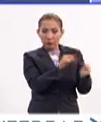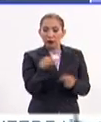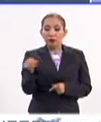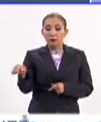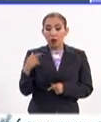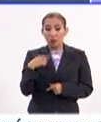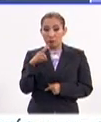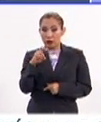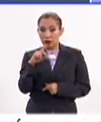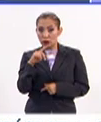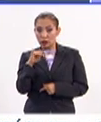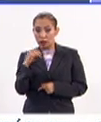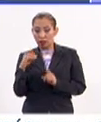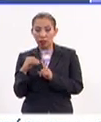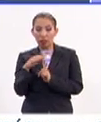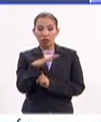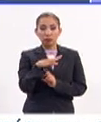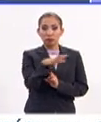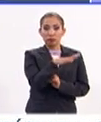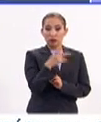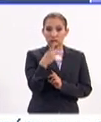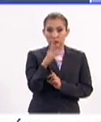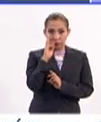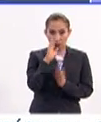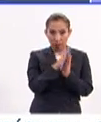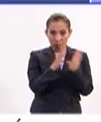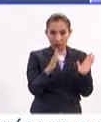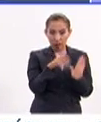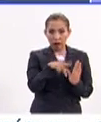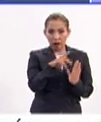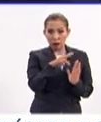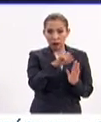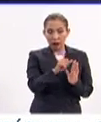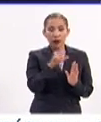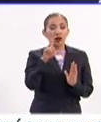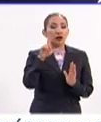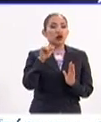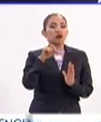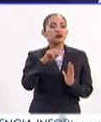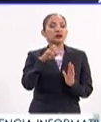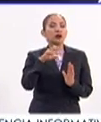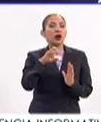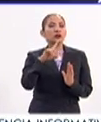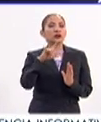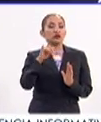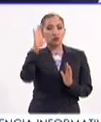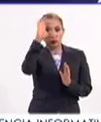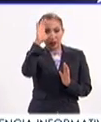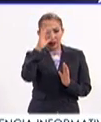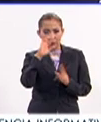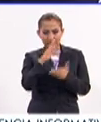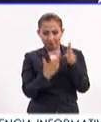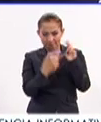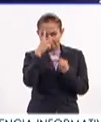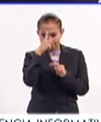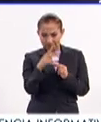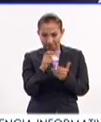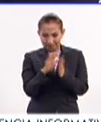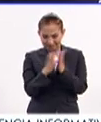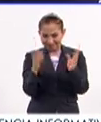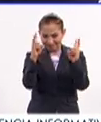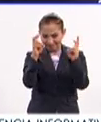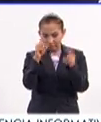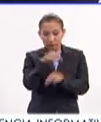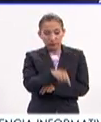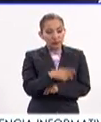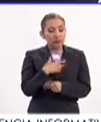supuesto, Vasconcelos influye mucho, y eso lo muestra el libro de Krause, de los caudillos culturales de la Revolución Mexicana, influye